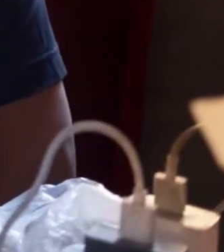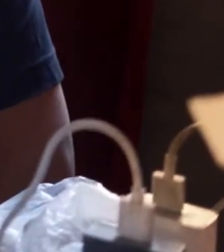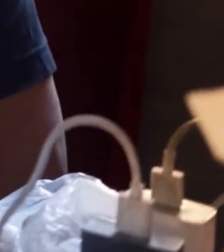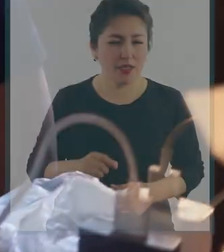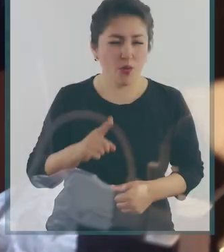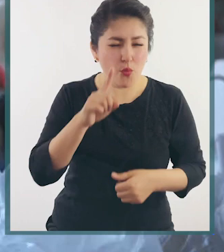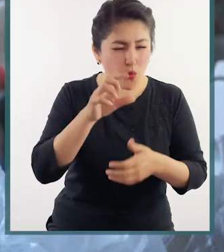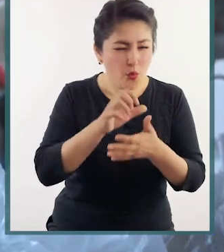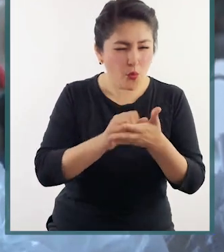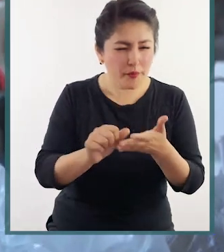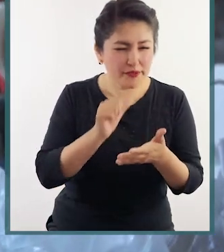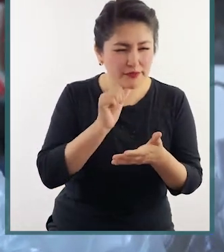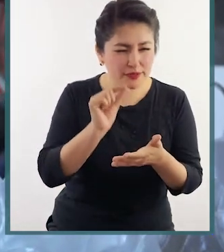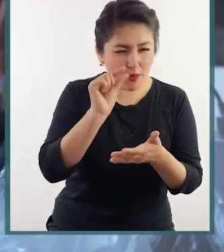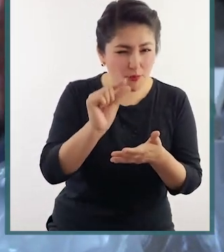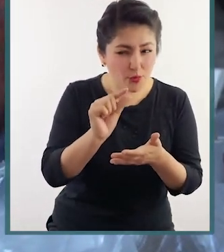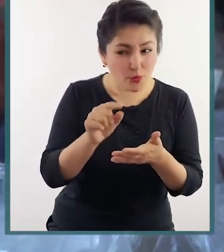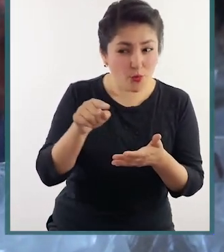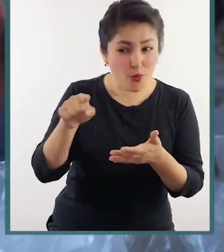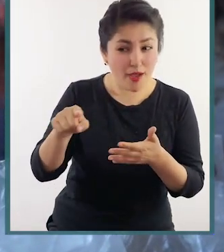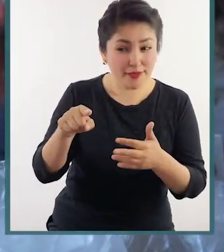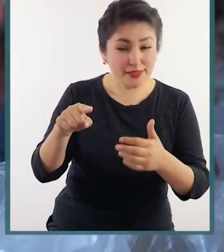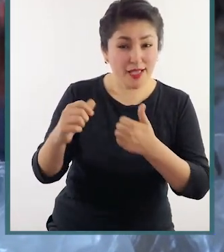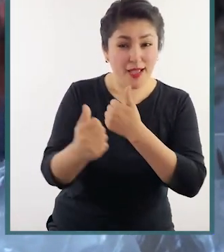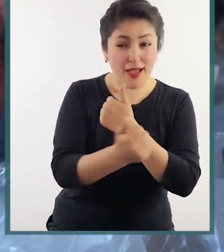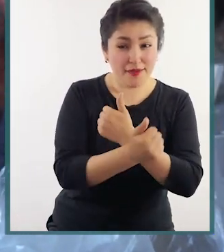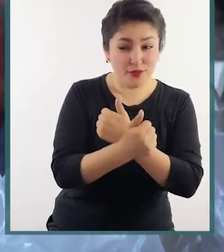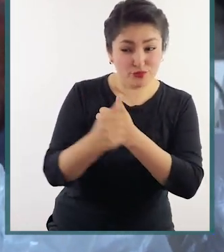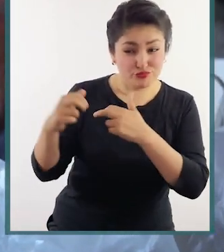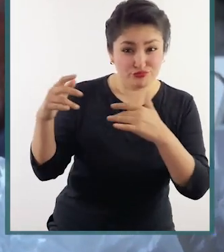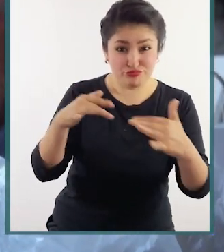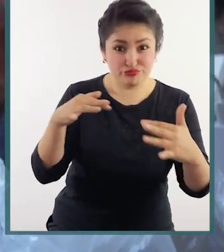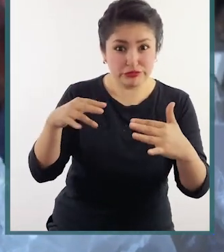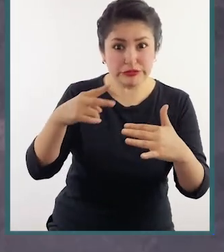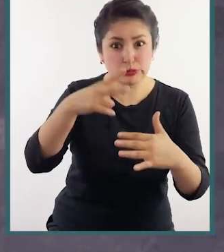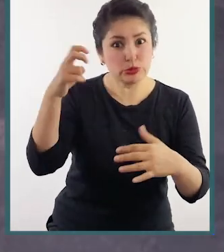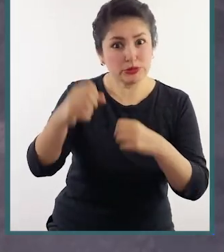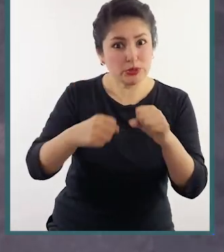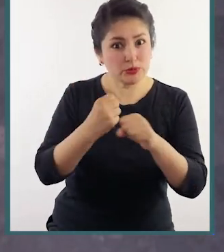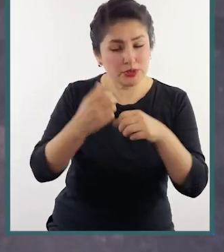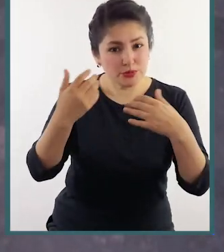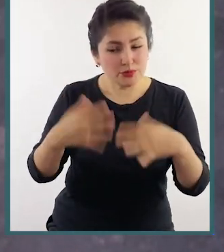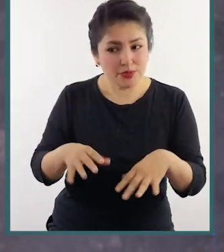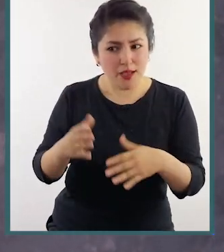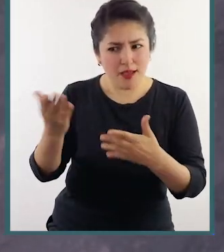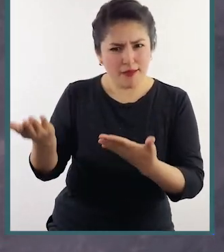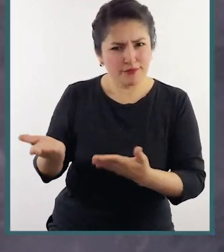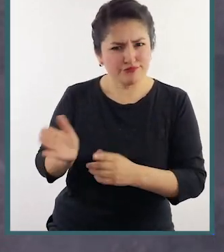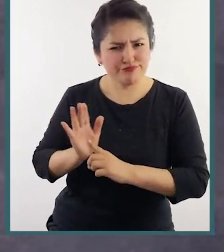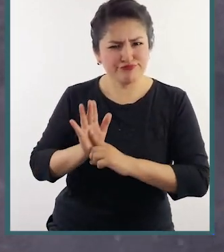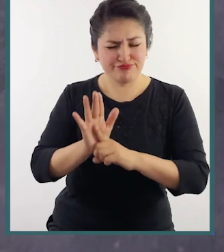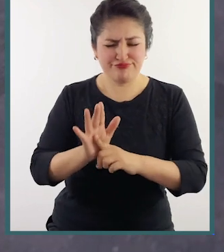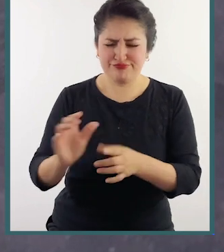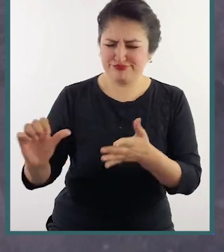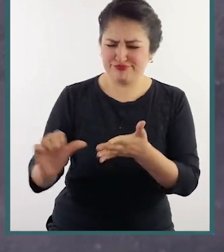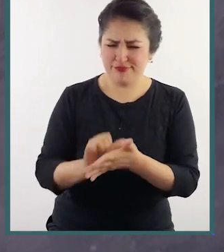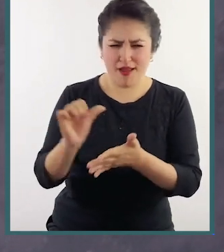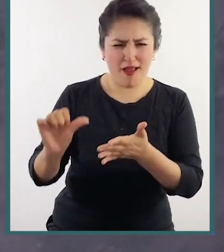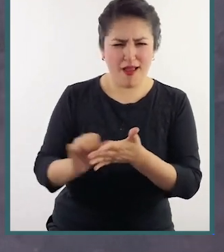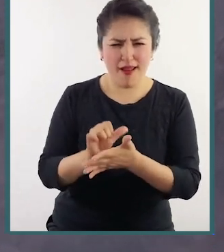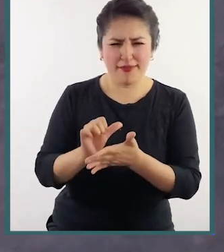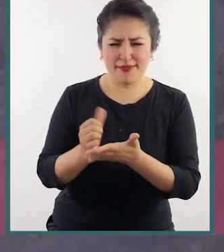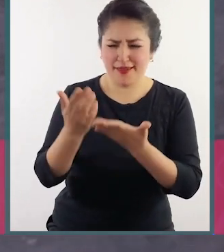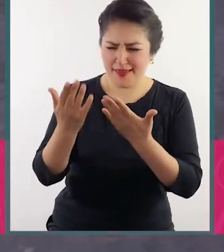A poco más de un mes de conmemorar el bicentenario de la Batalla de Ayacucho, uno de los más grandes representantes de la artesanía